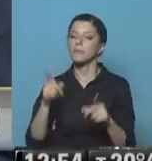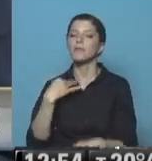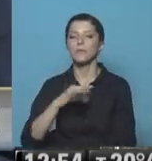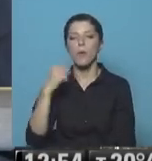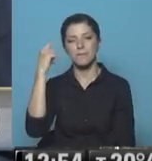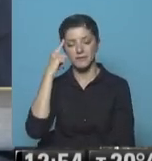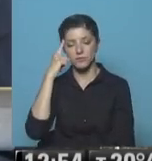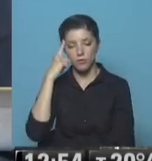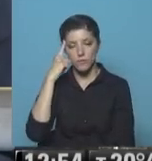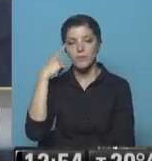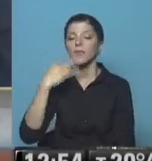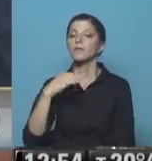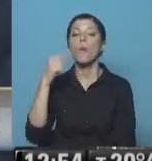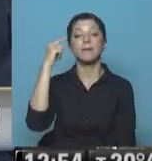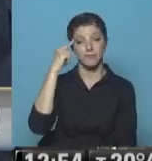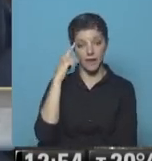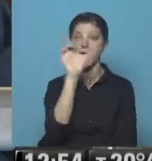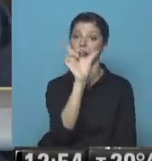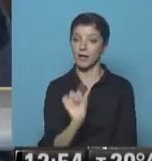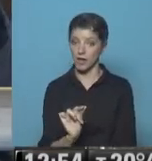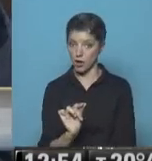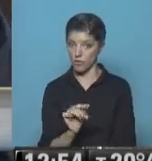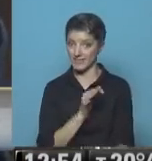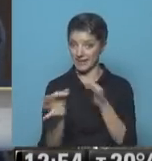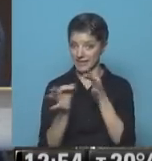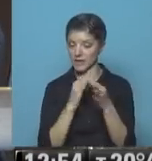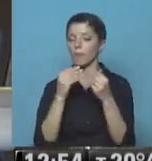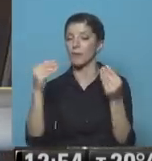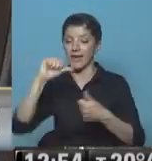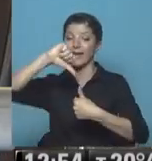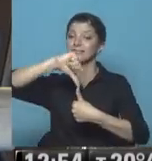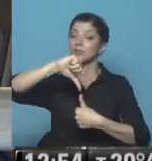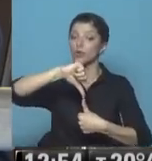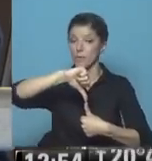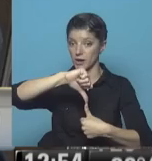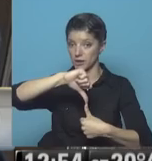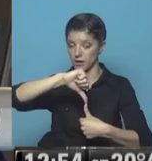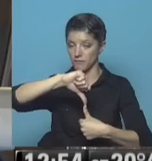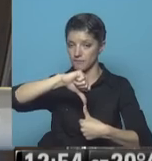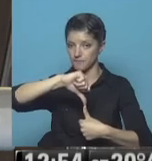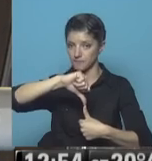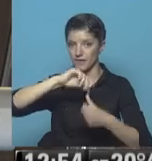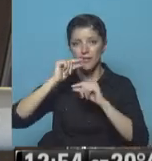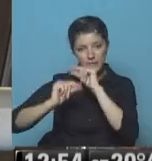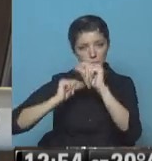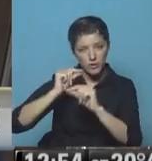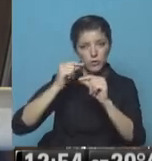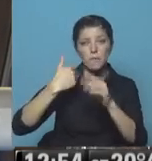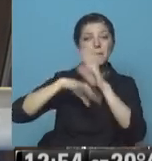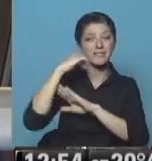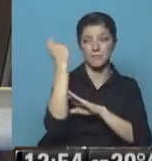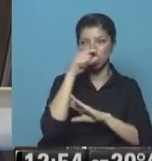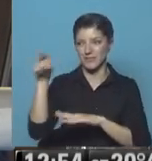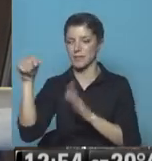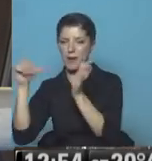el tema geoestratégico, porque la zona de Centroamérica está cada vez siendo más importante para China. Y creo